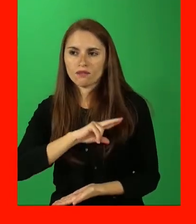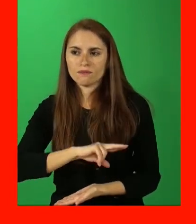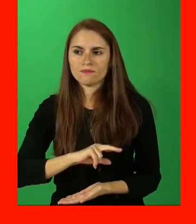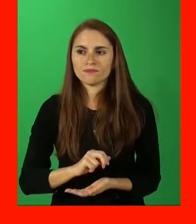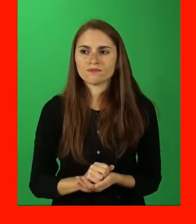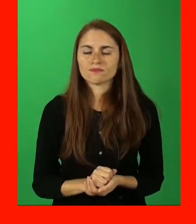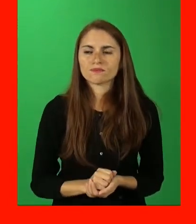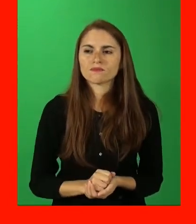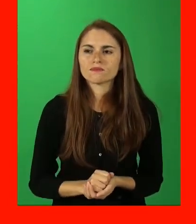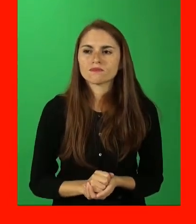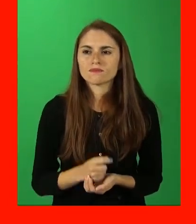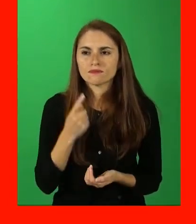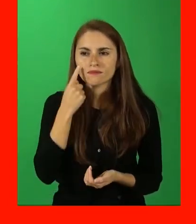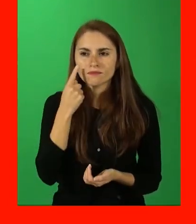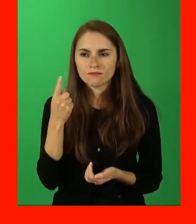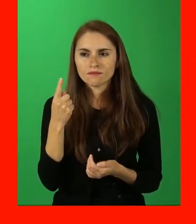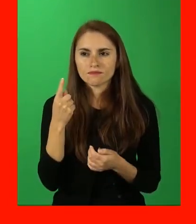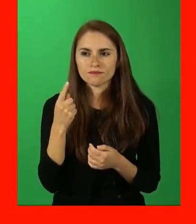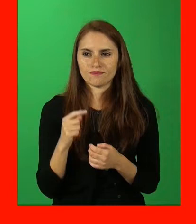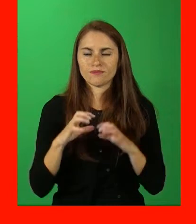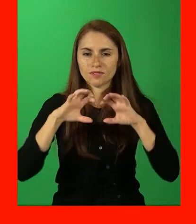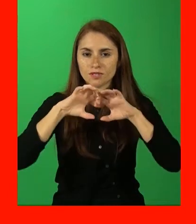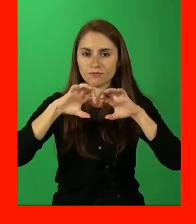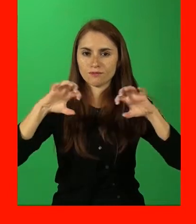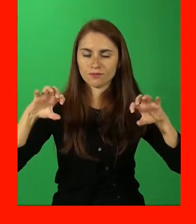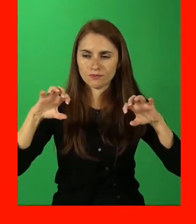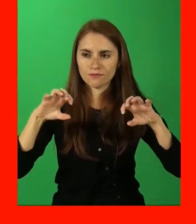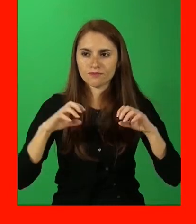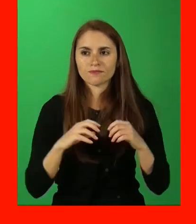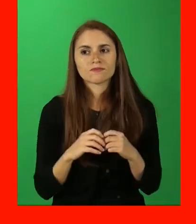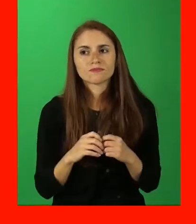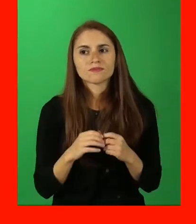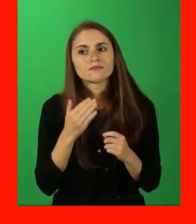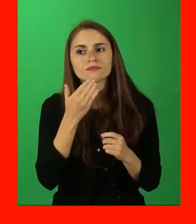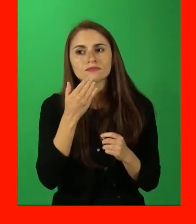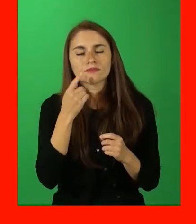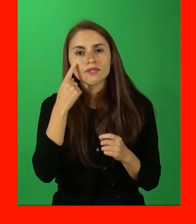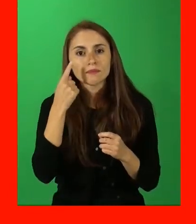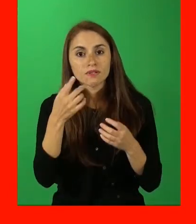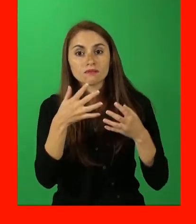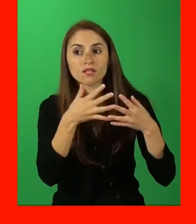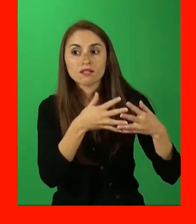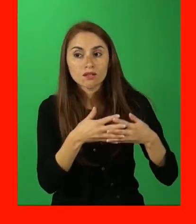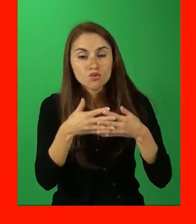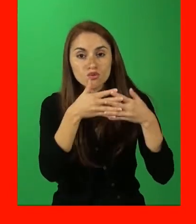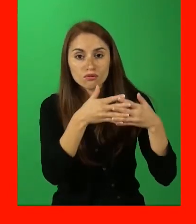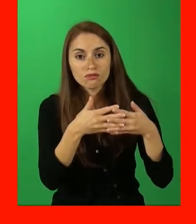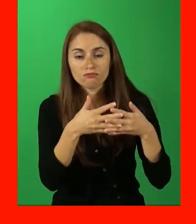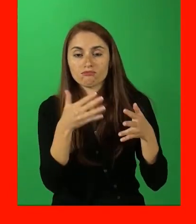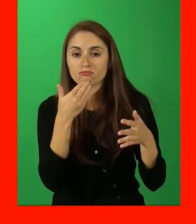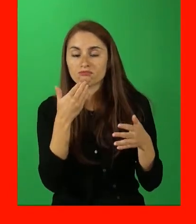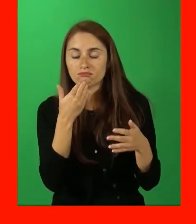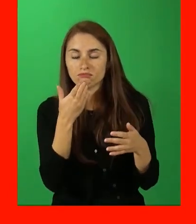Acá nos damos cuenta, todo esto es español. Incluye lo que actualmente es Estados Unidos, por si